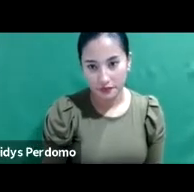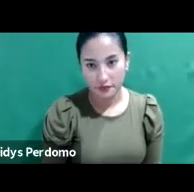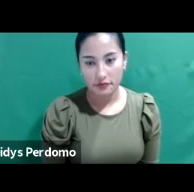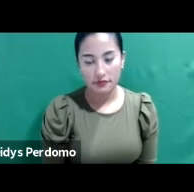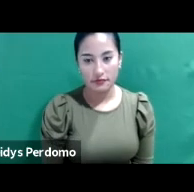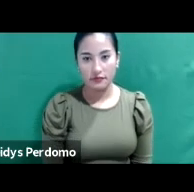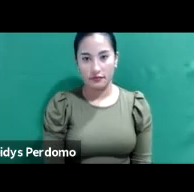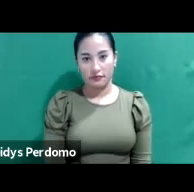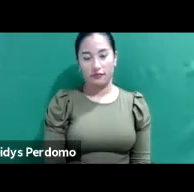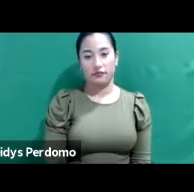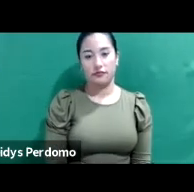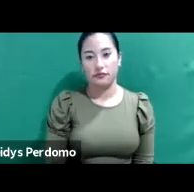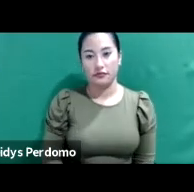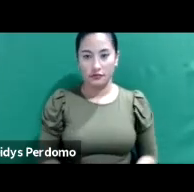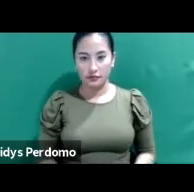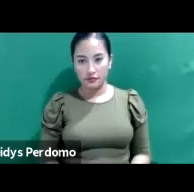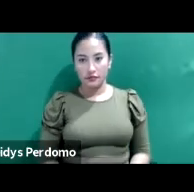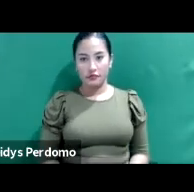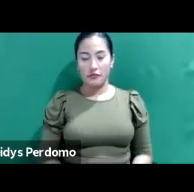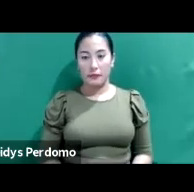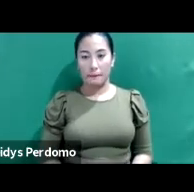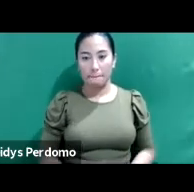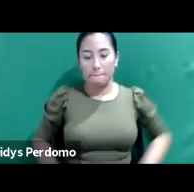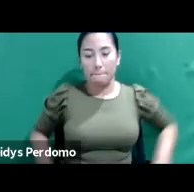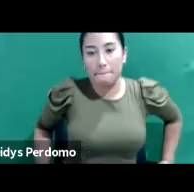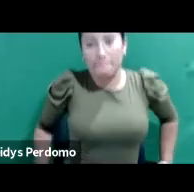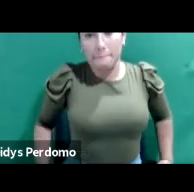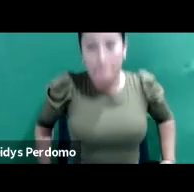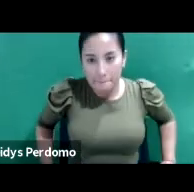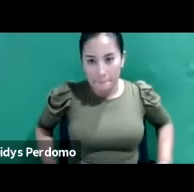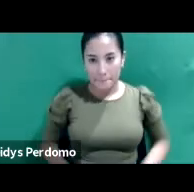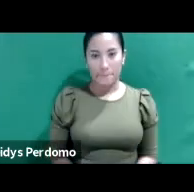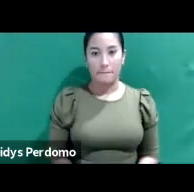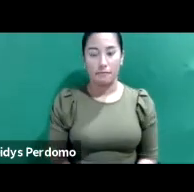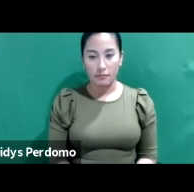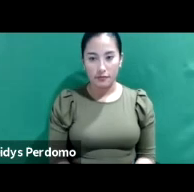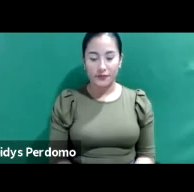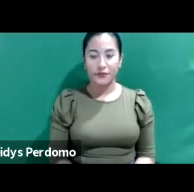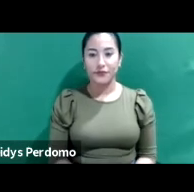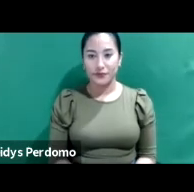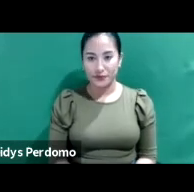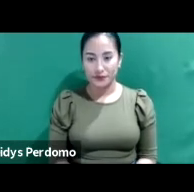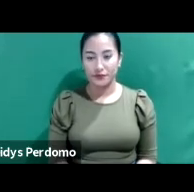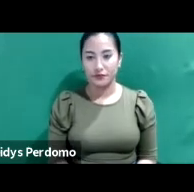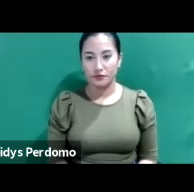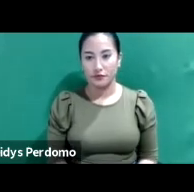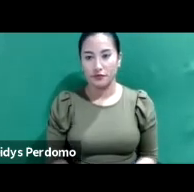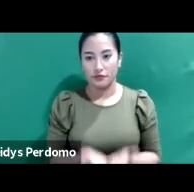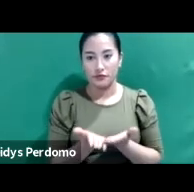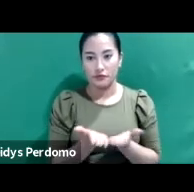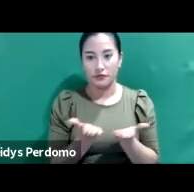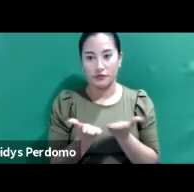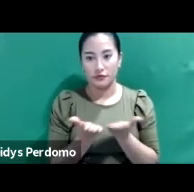tal, tal, de pronto, ¿sí? Incluso alterando también esa interacción, pues el niño empieza a identificar